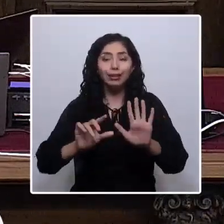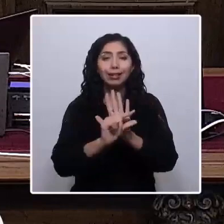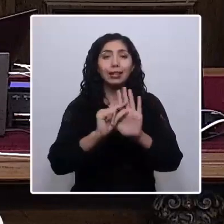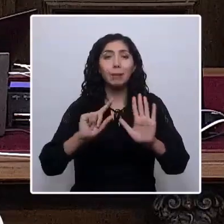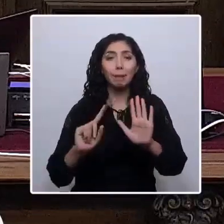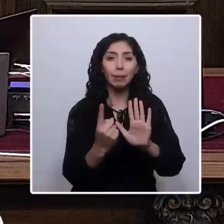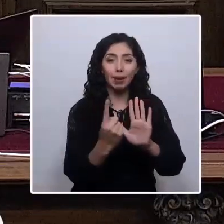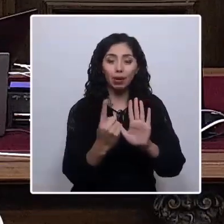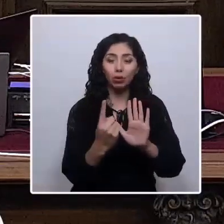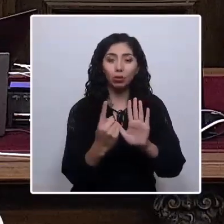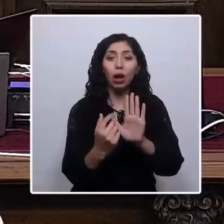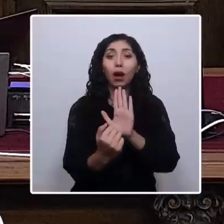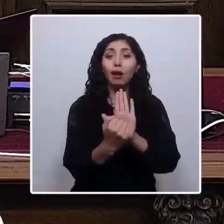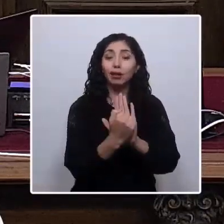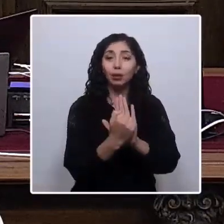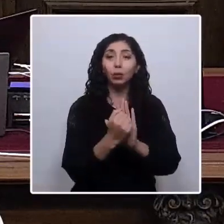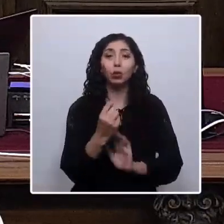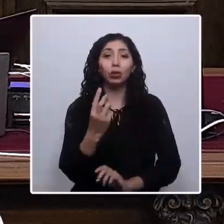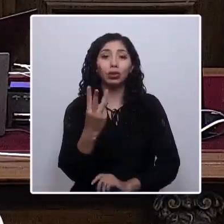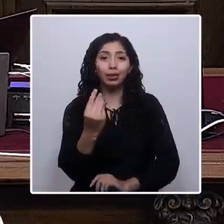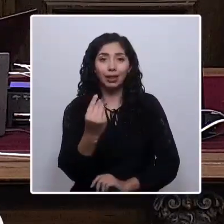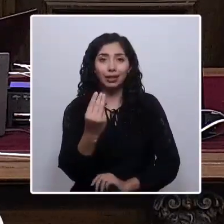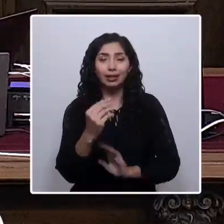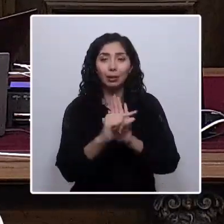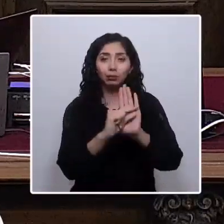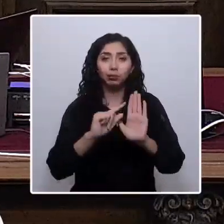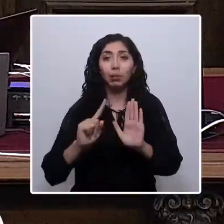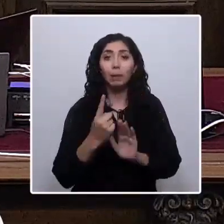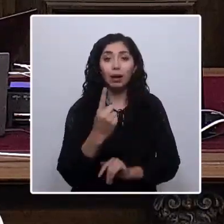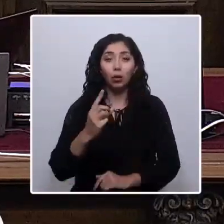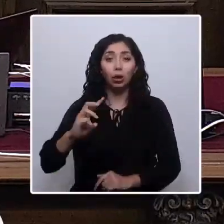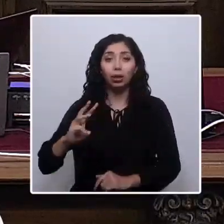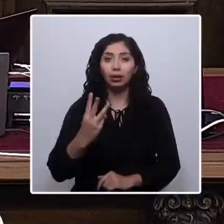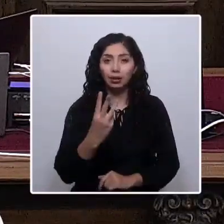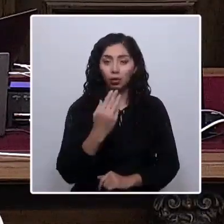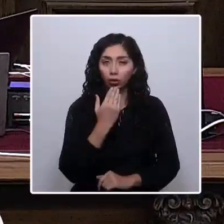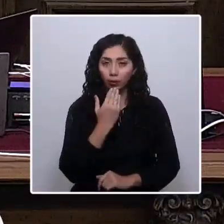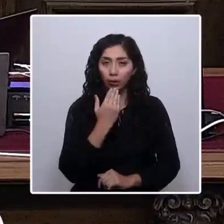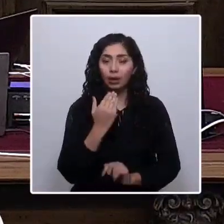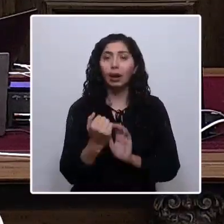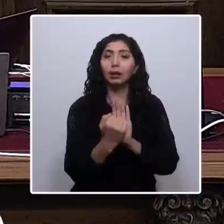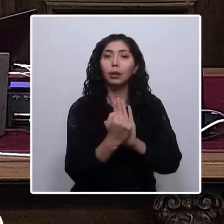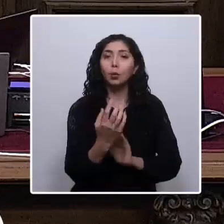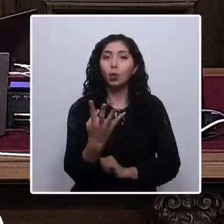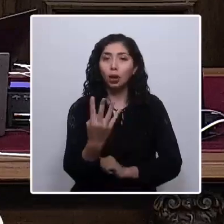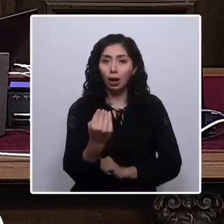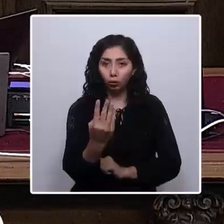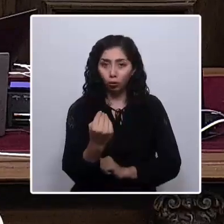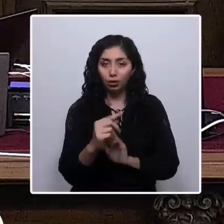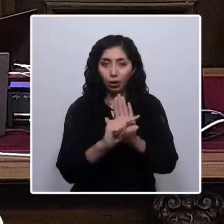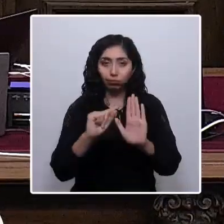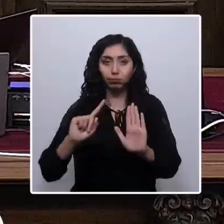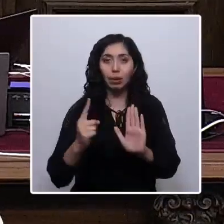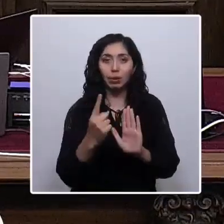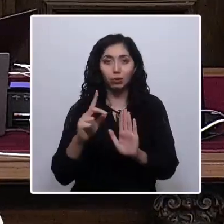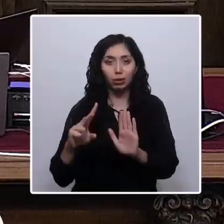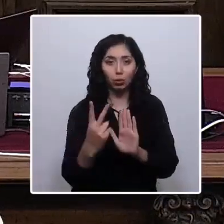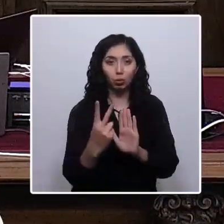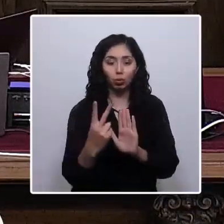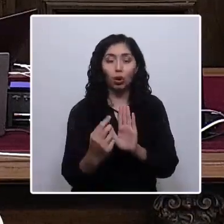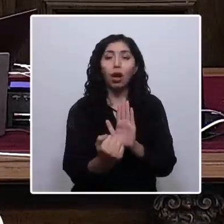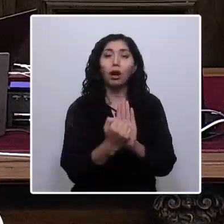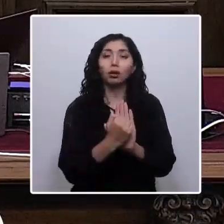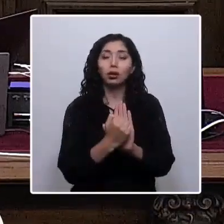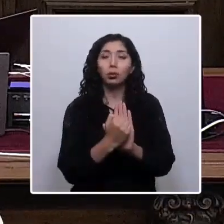primero, artículo 13, inciso primero y tercero, artículo 14, inciso primero y segundo,